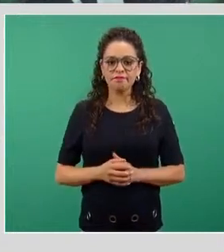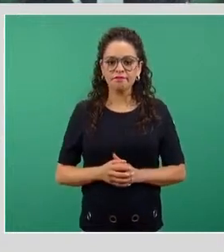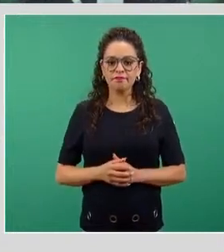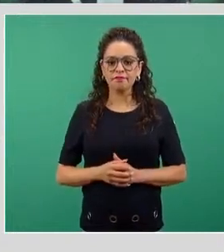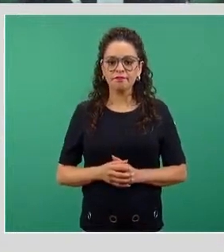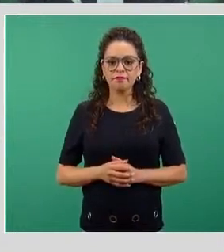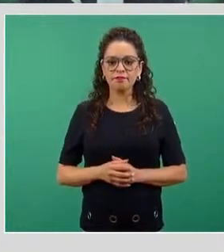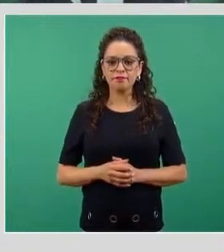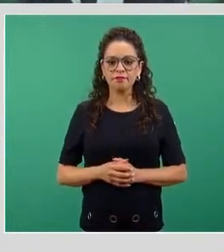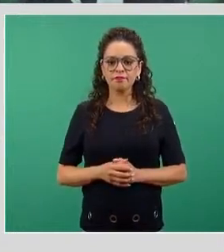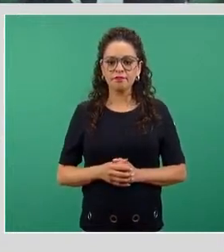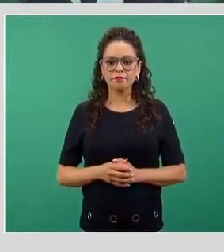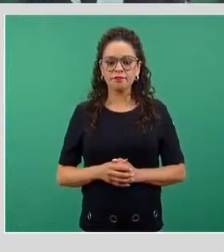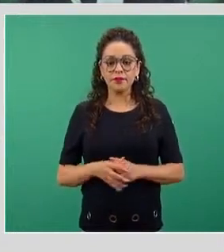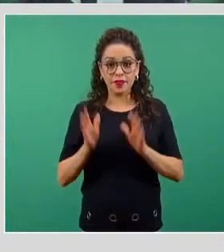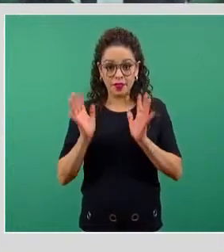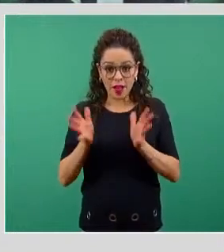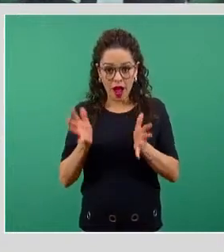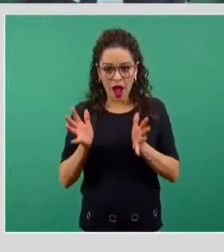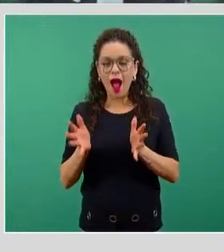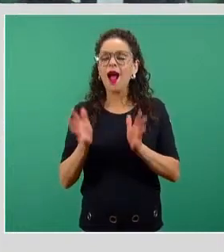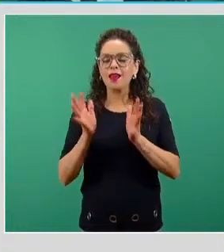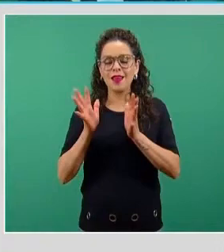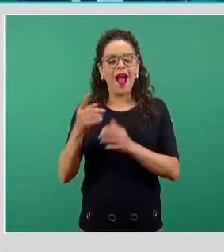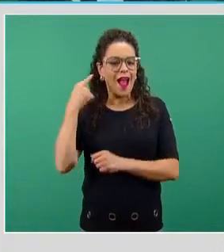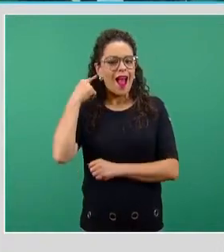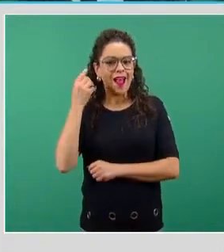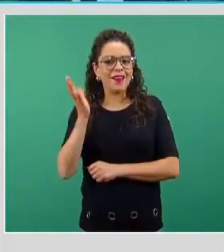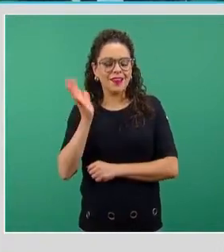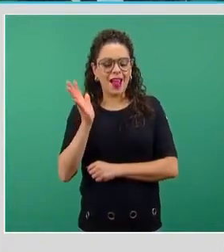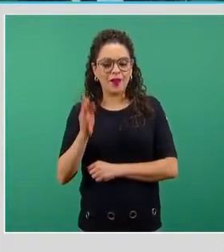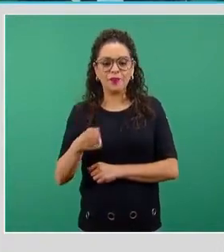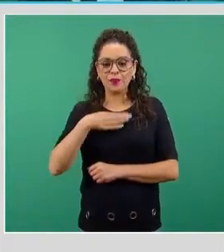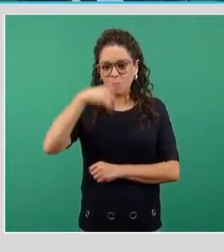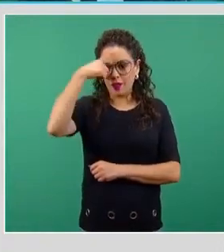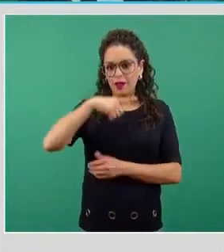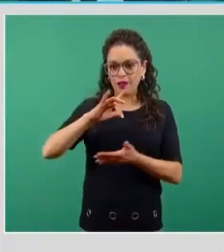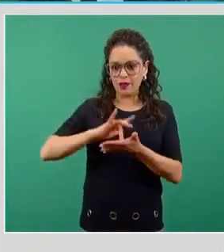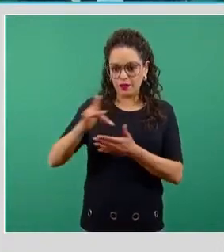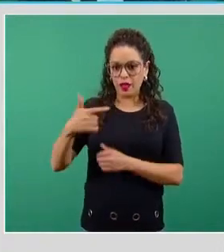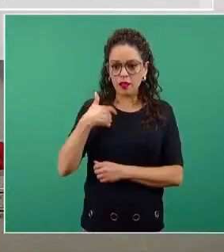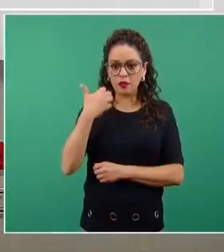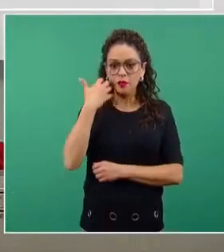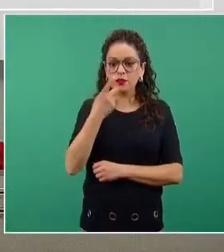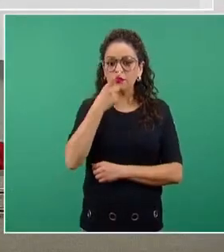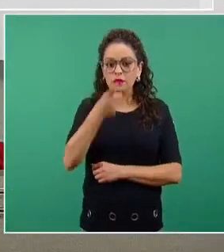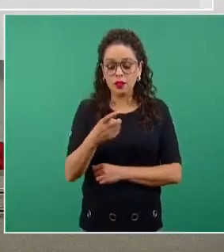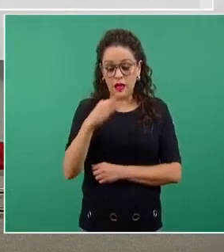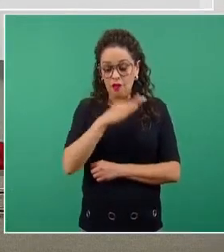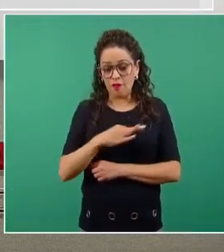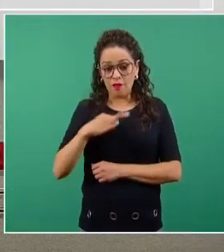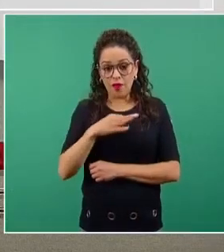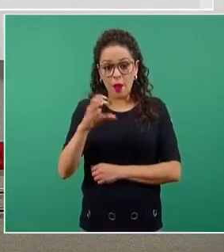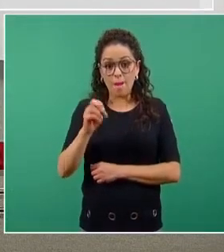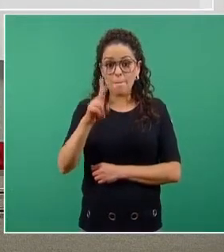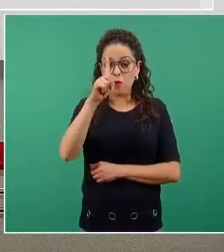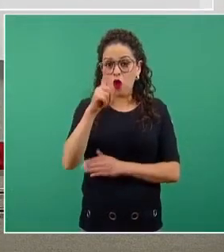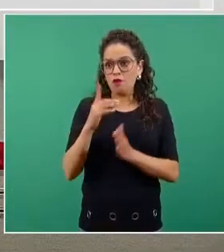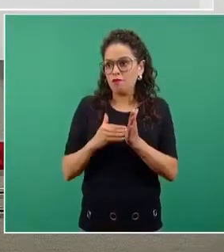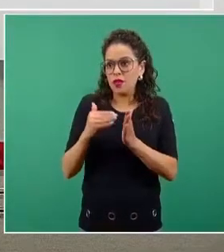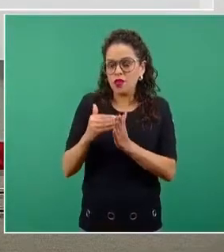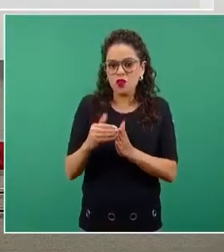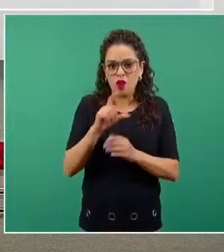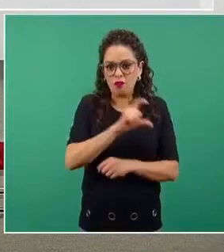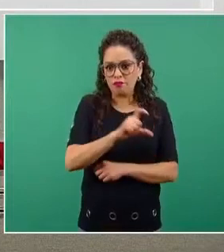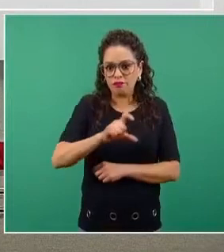No sé si me escuche, doctor. Ahí te escuchamos sí. Bien, gracias. Buenas noches, gracias. Antes que nada, felicitarles por este 1 millón de dosis. Así como se hablan de las